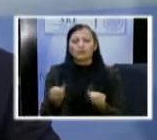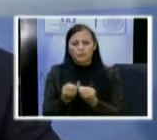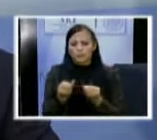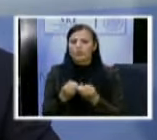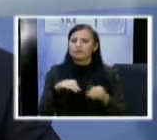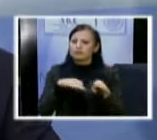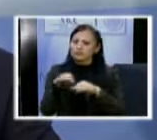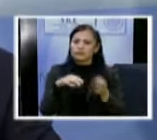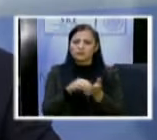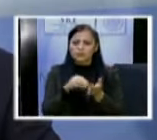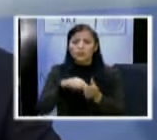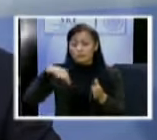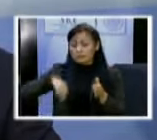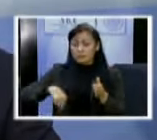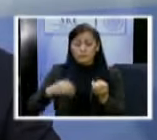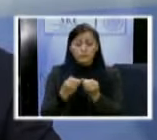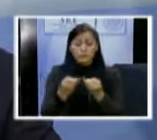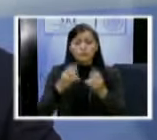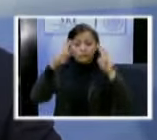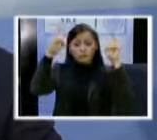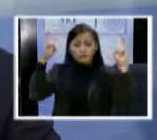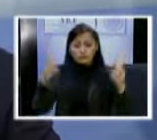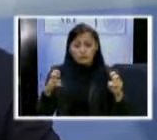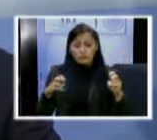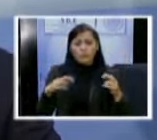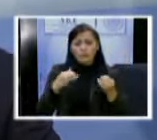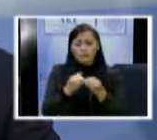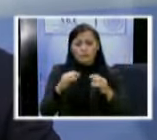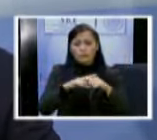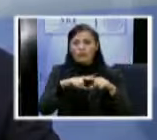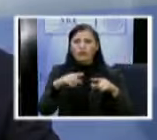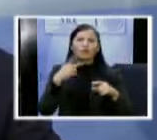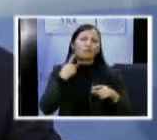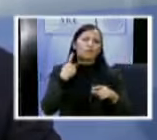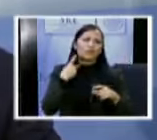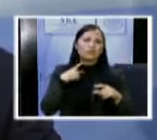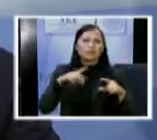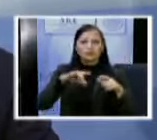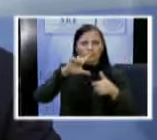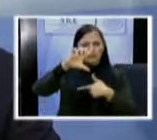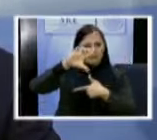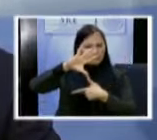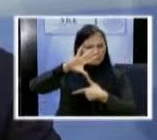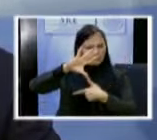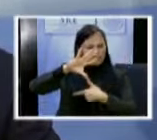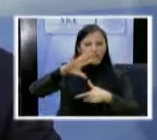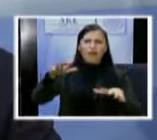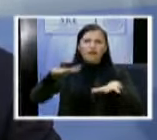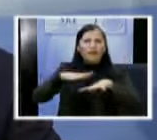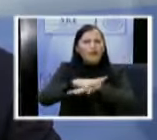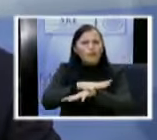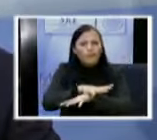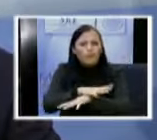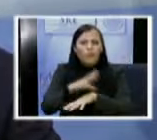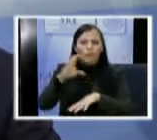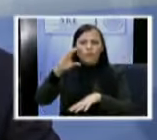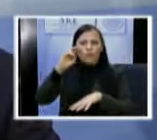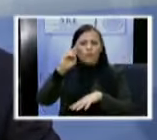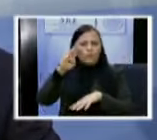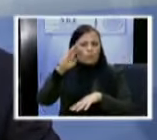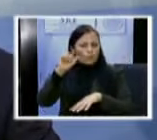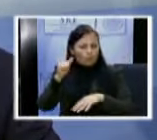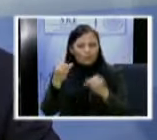vio gran tema, cambió la geografía política del hemisferio, ya cambió. Cuba juega un papel